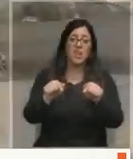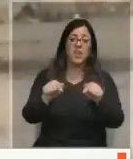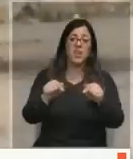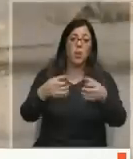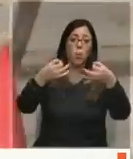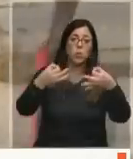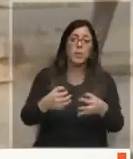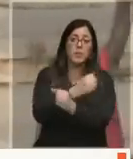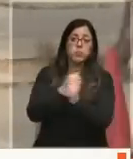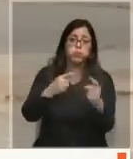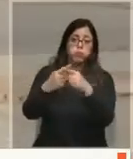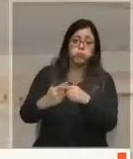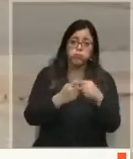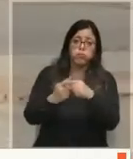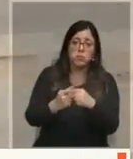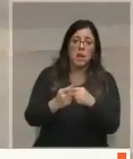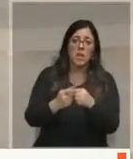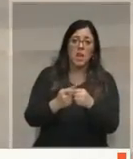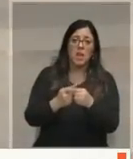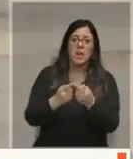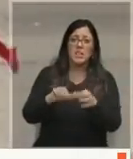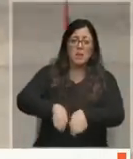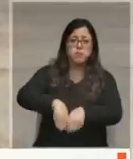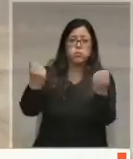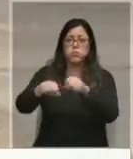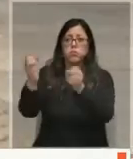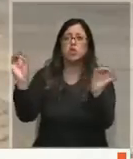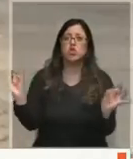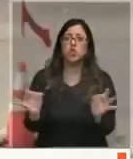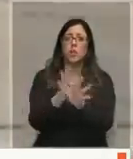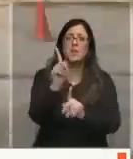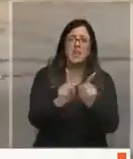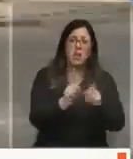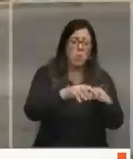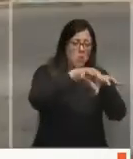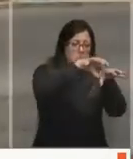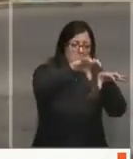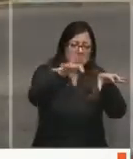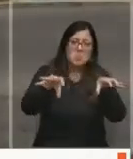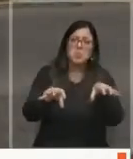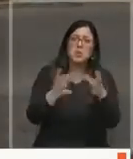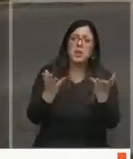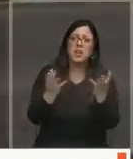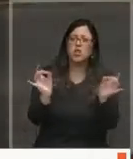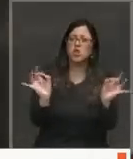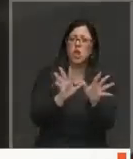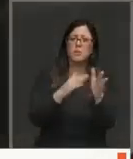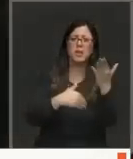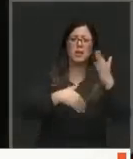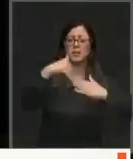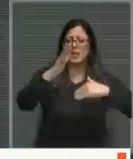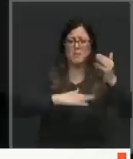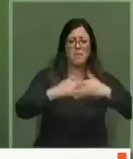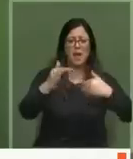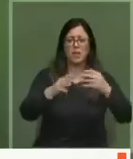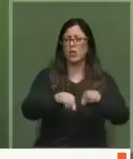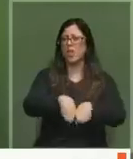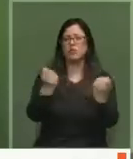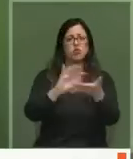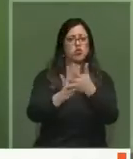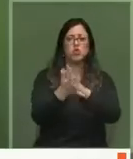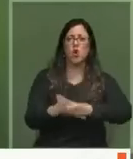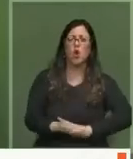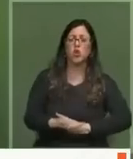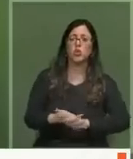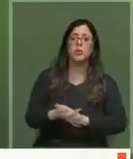de estallido social. No quedó nada más que unos pocos cimientos y un gran paño de puro cemento. Y